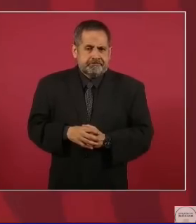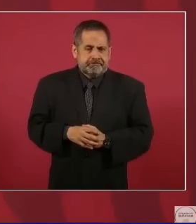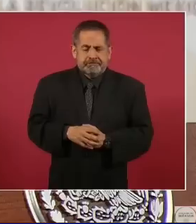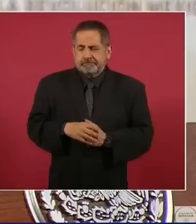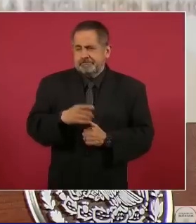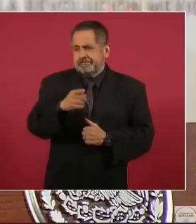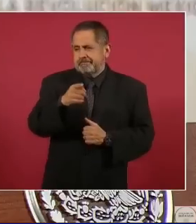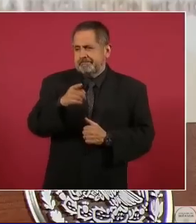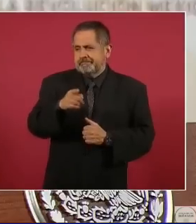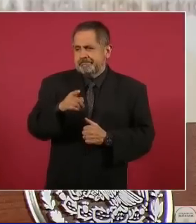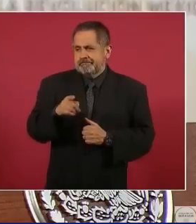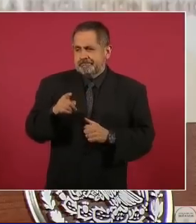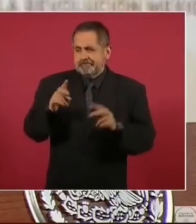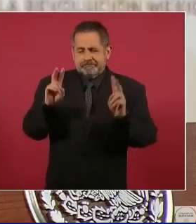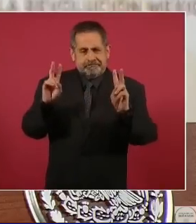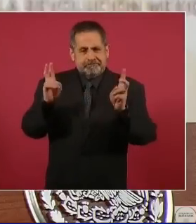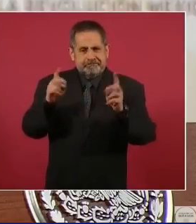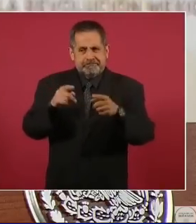temas